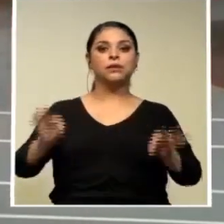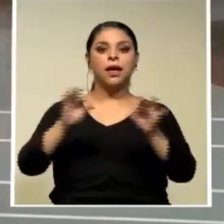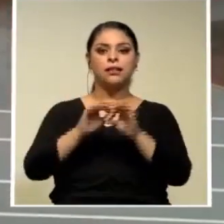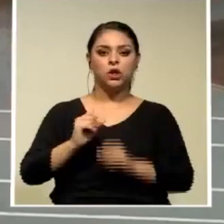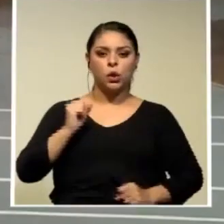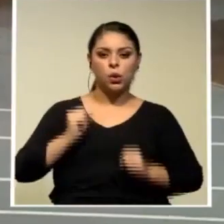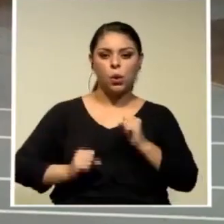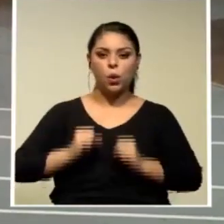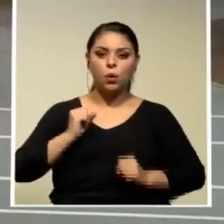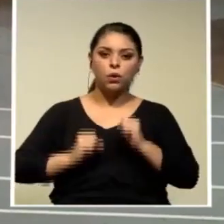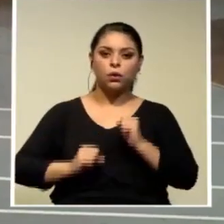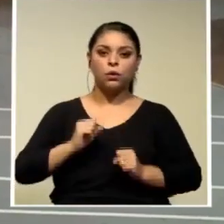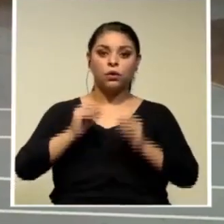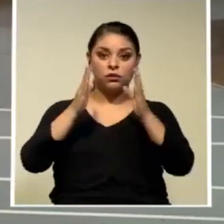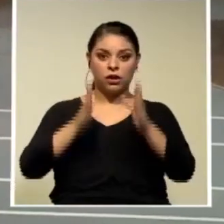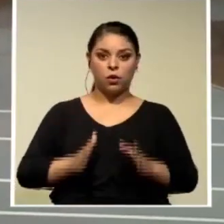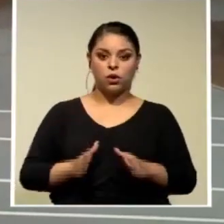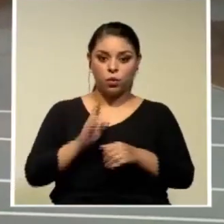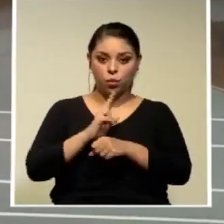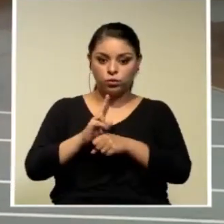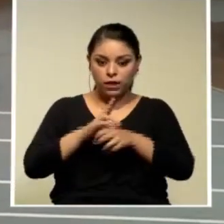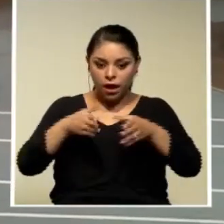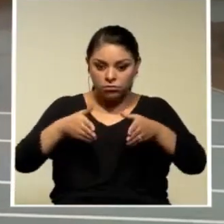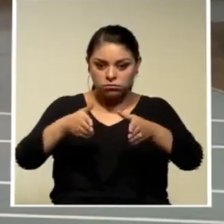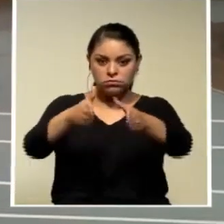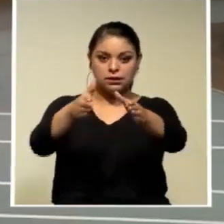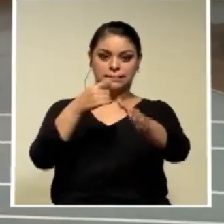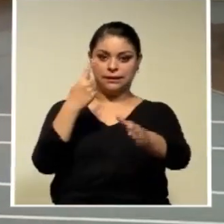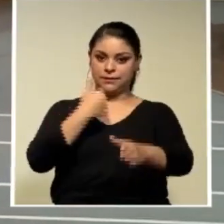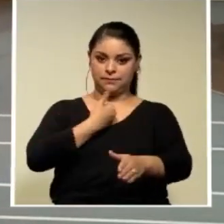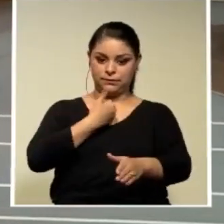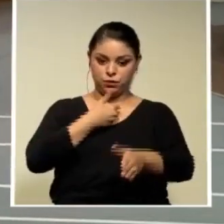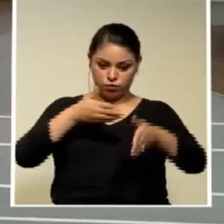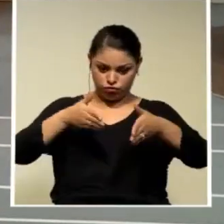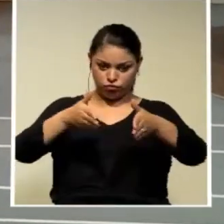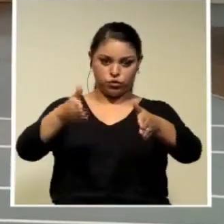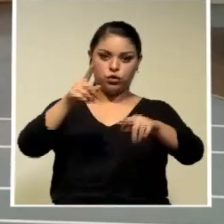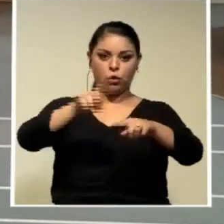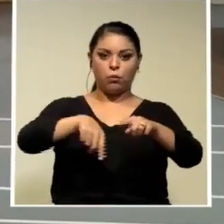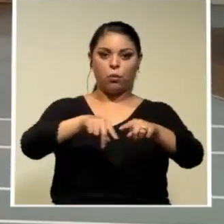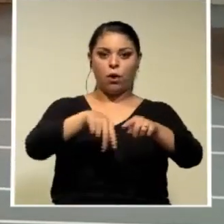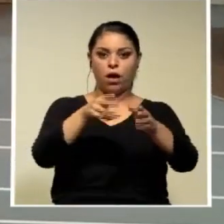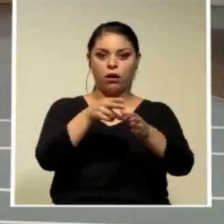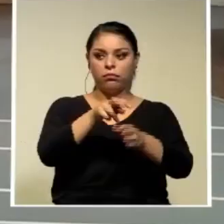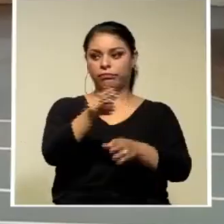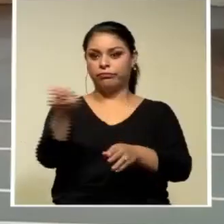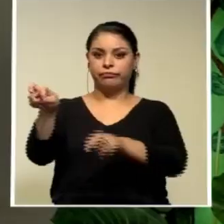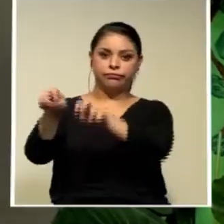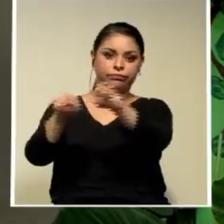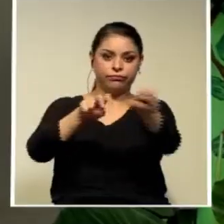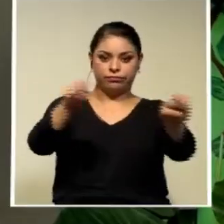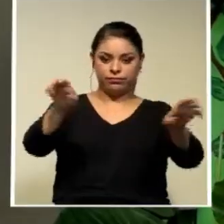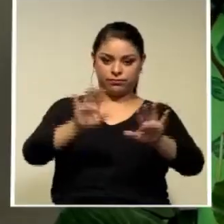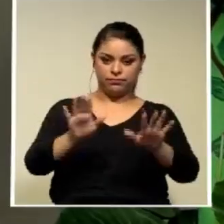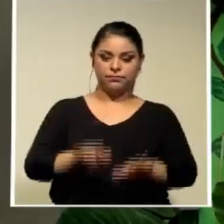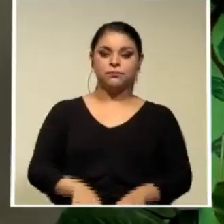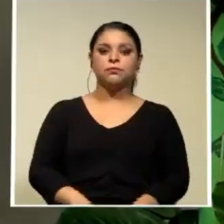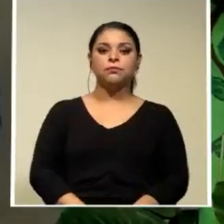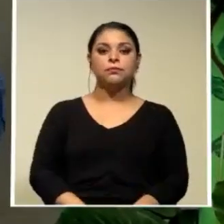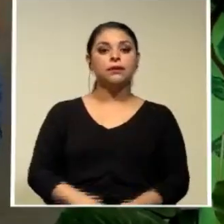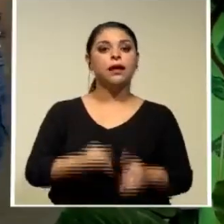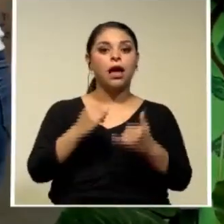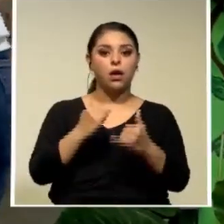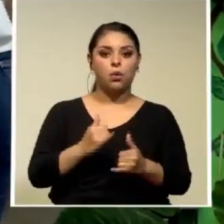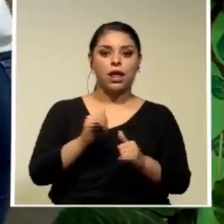corredores utilizan el carril, siempre van en el de ellos, ¿verdad? Sí. Ok, ahora para atrás. ¡Ay! Vamos Dios. A